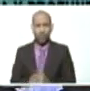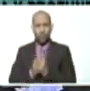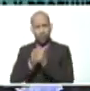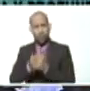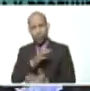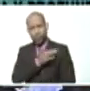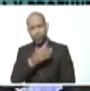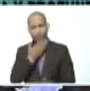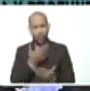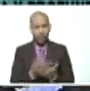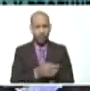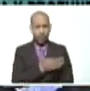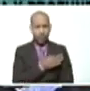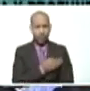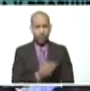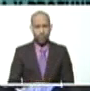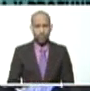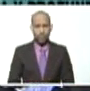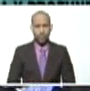Señor.